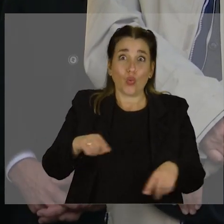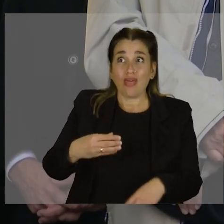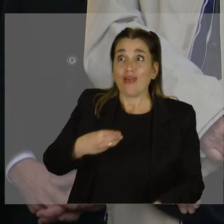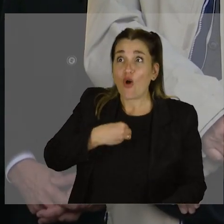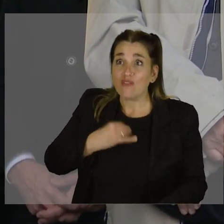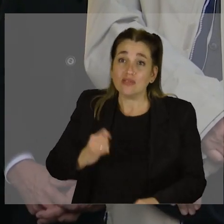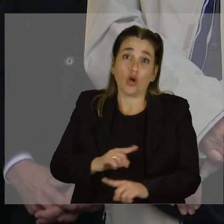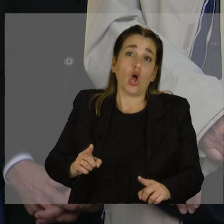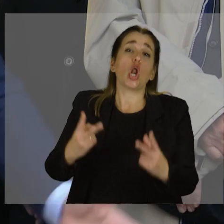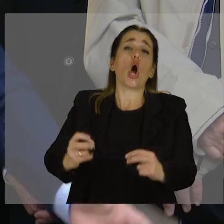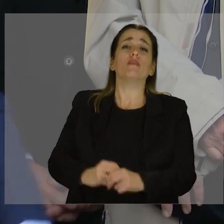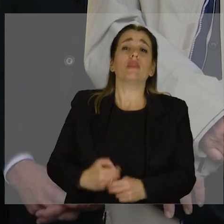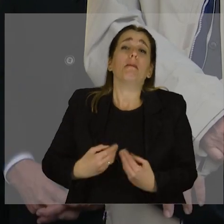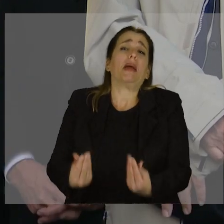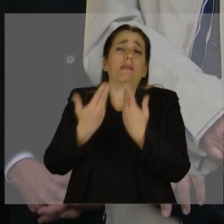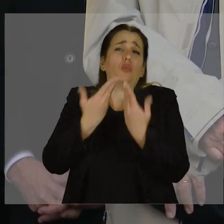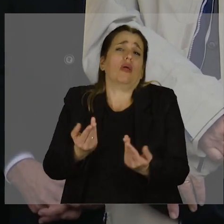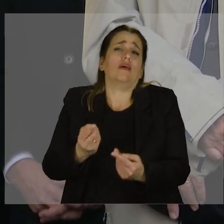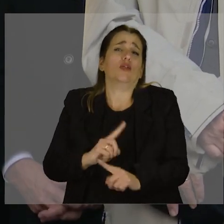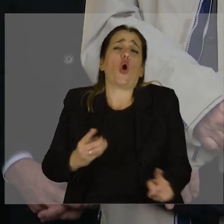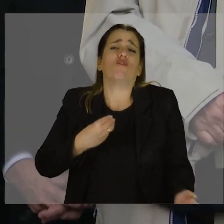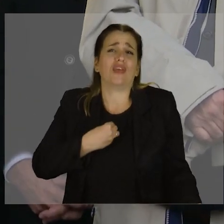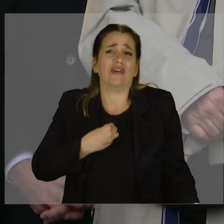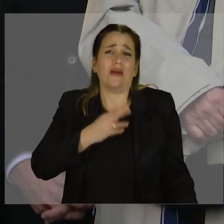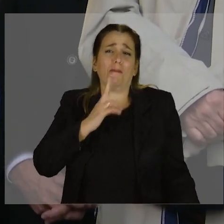¿usted le creería? No, me dijo. Bueno, entonces, ¿para qué me pregunta? Le digo.